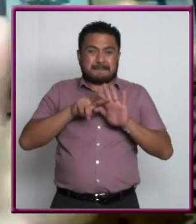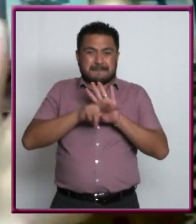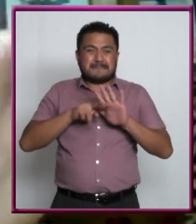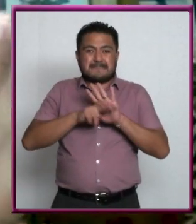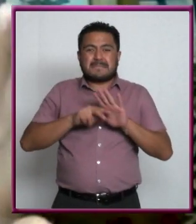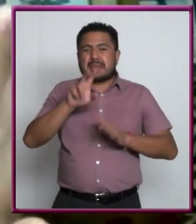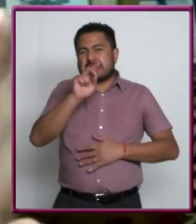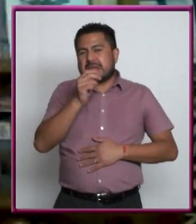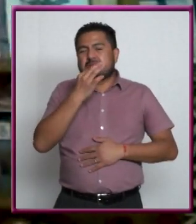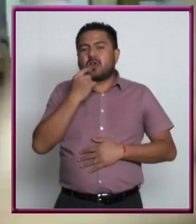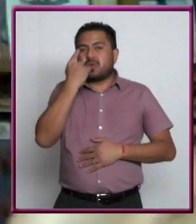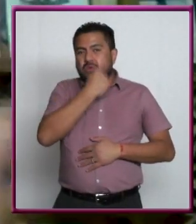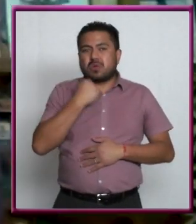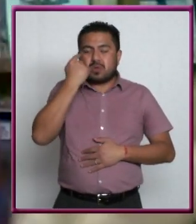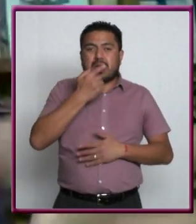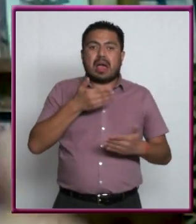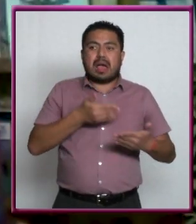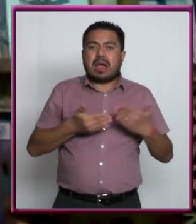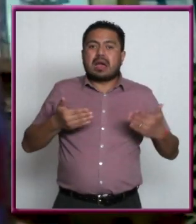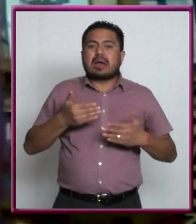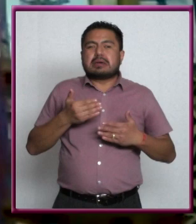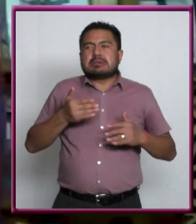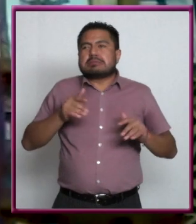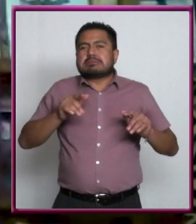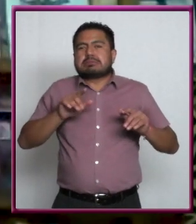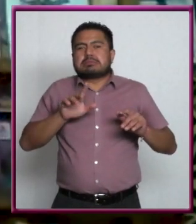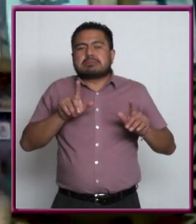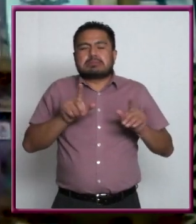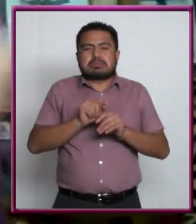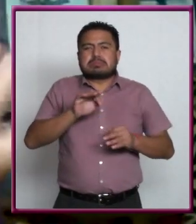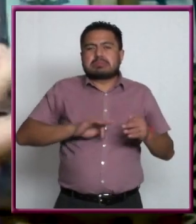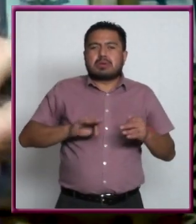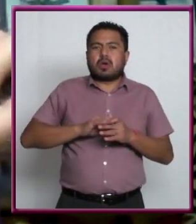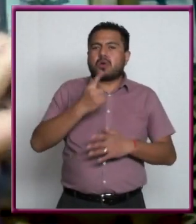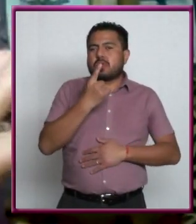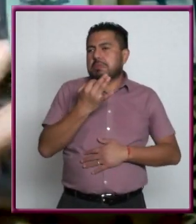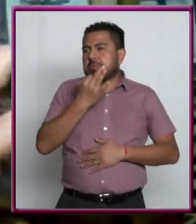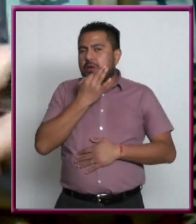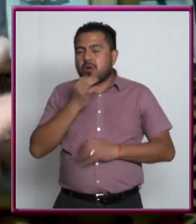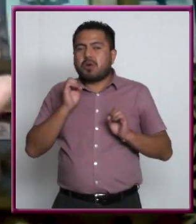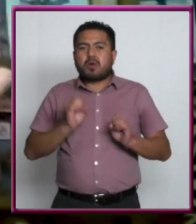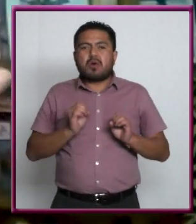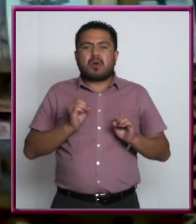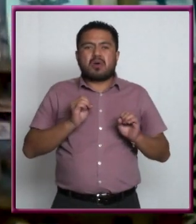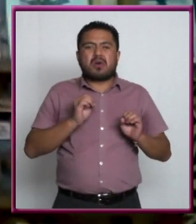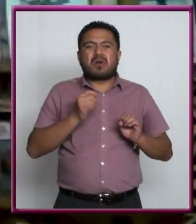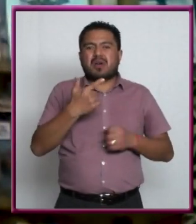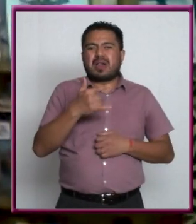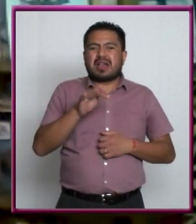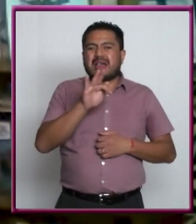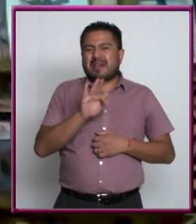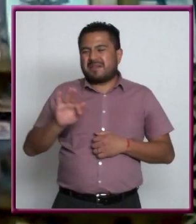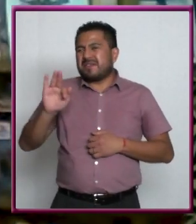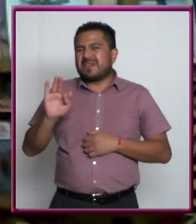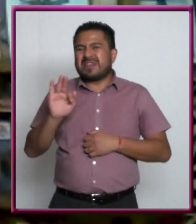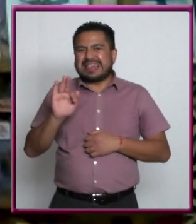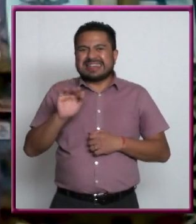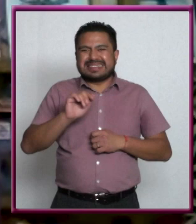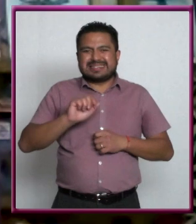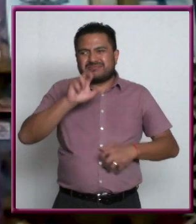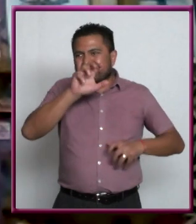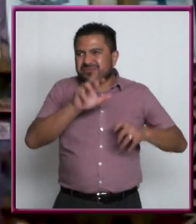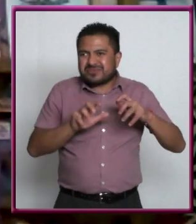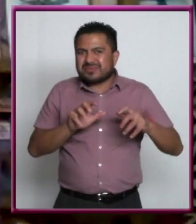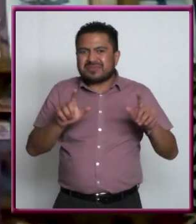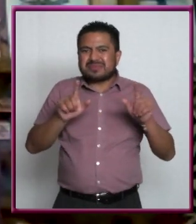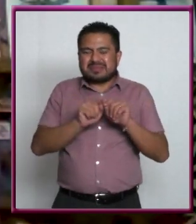eran películas de media hora, 1 hora, y ahora son clips que pueden ser de un minuto, ¿no? O los GIF incluso,